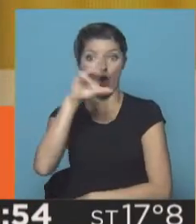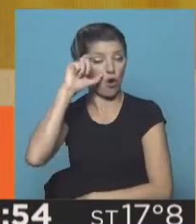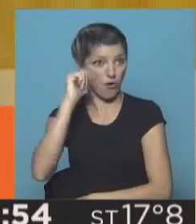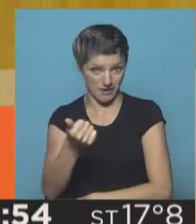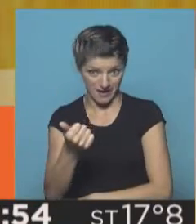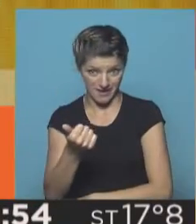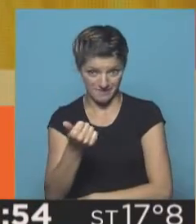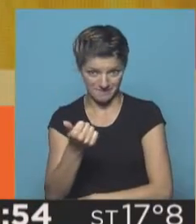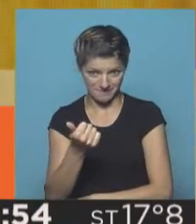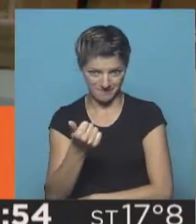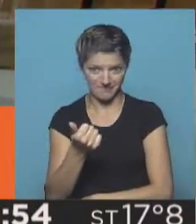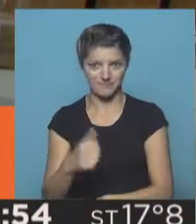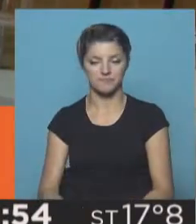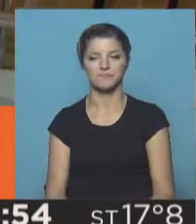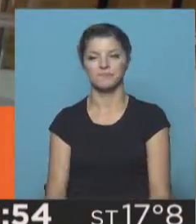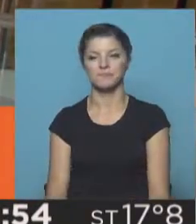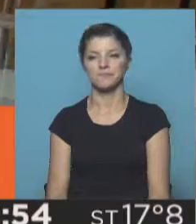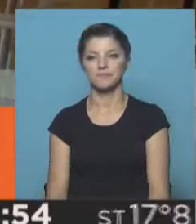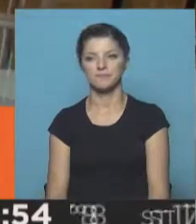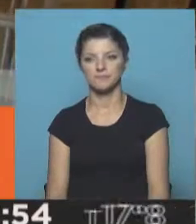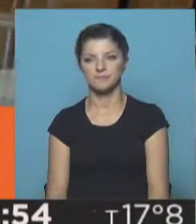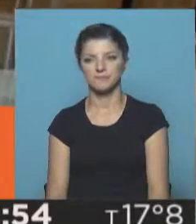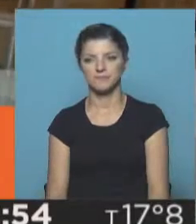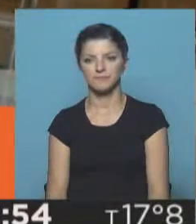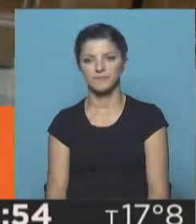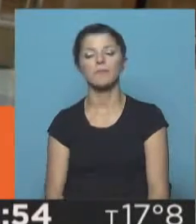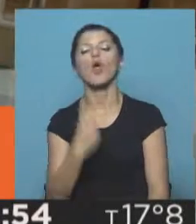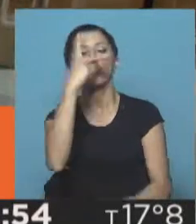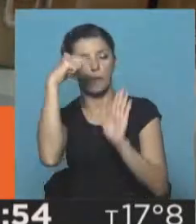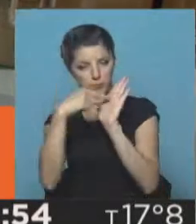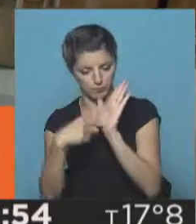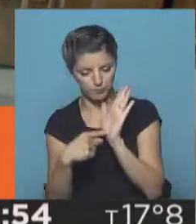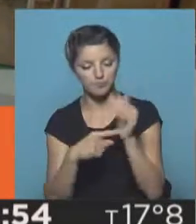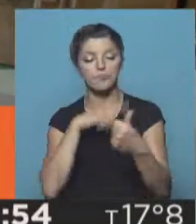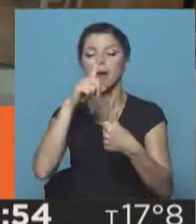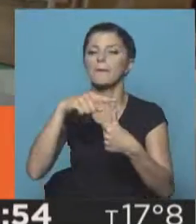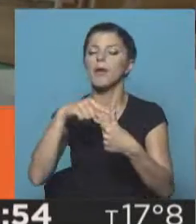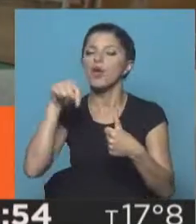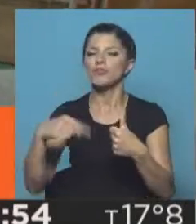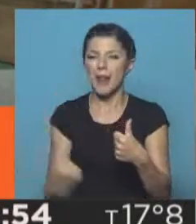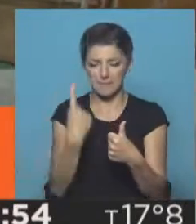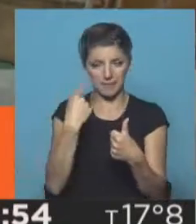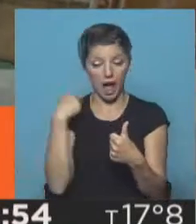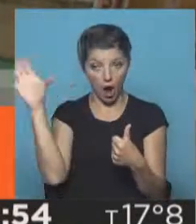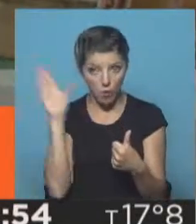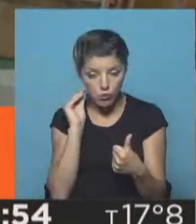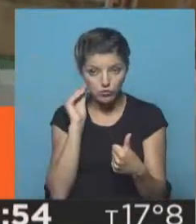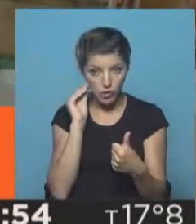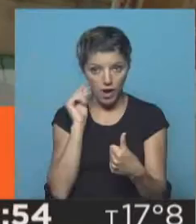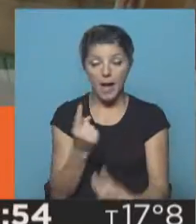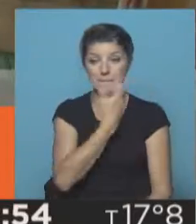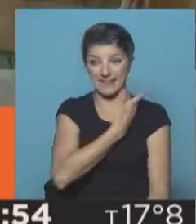que está esperando autocríticas. Pero digo, yo hablo de dos puntos. Primero, es la primera vez que escucho a los mandatarios de la